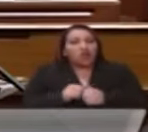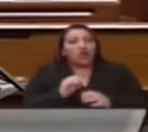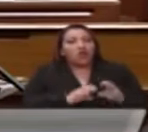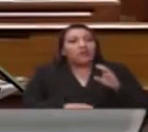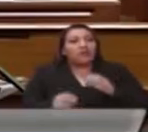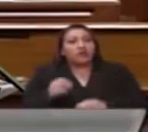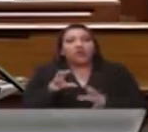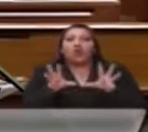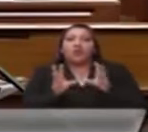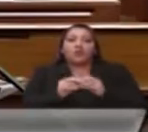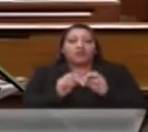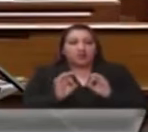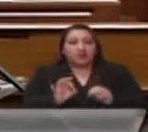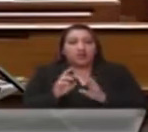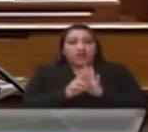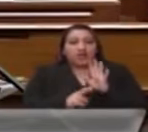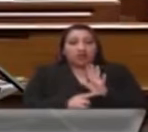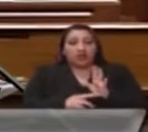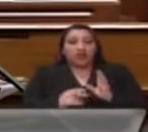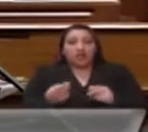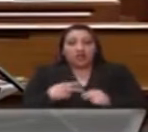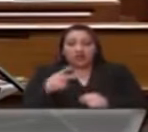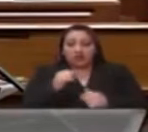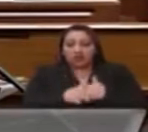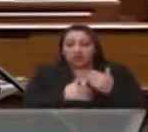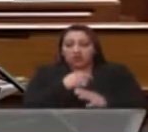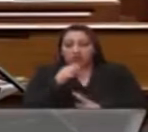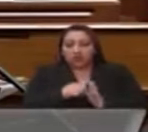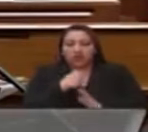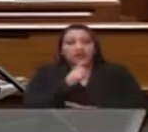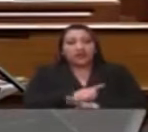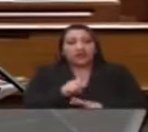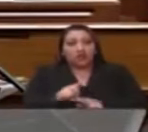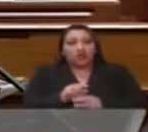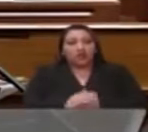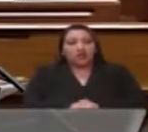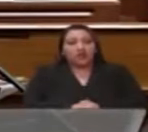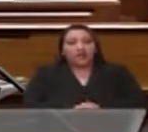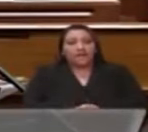cooperación, integración regional e incrementar los proyectos de desarrollo.